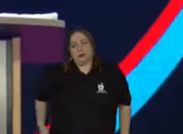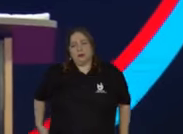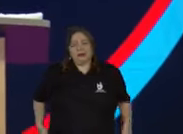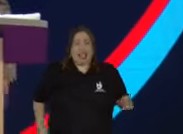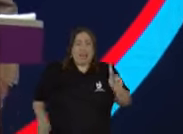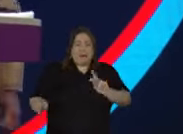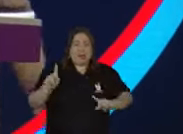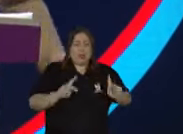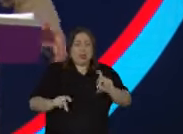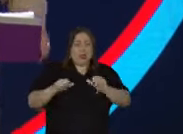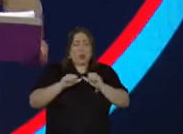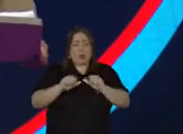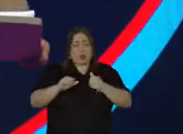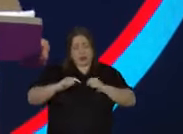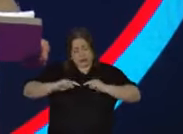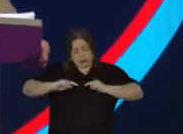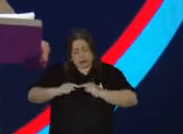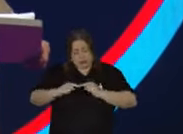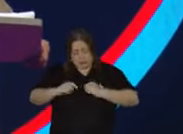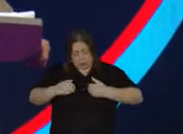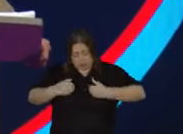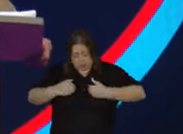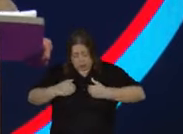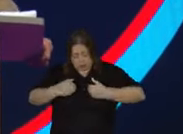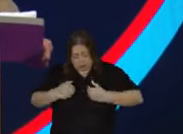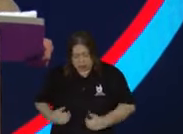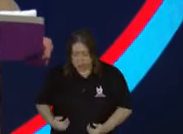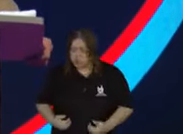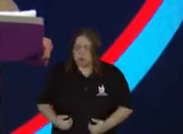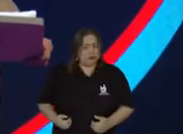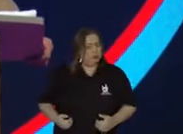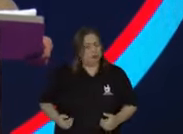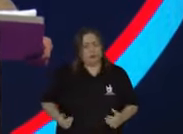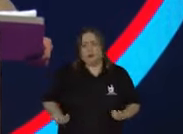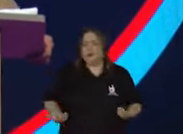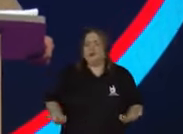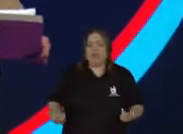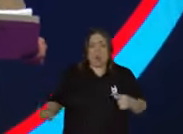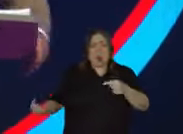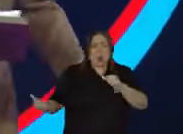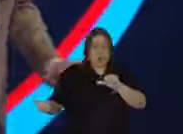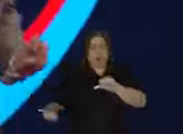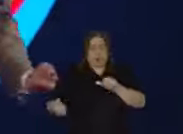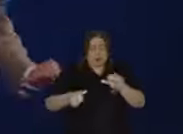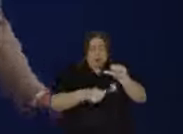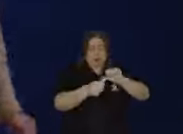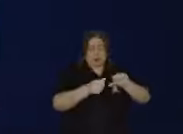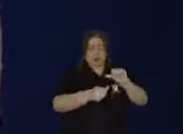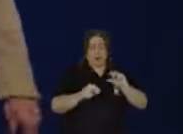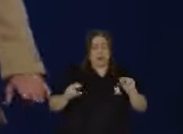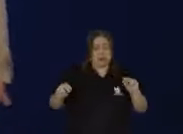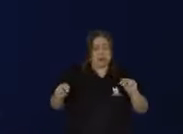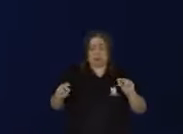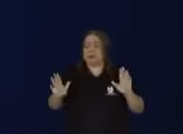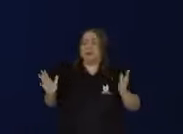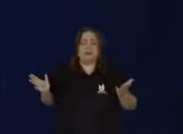entristecidos, dolidos y golpeados unos con otros. Así que a veces somos